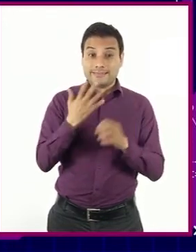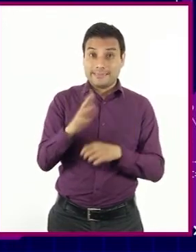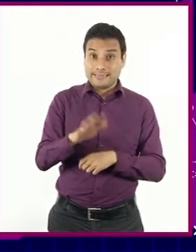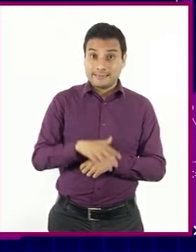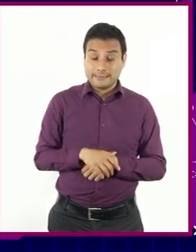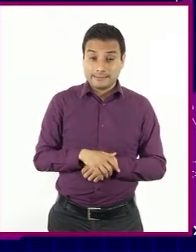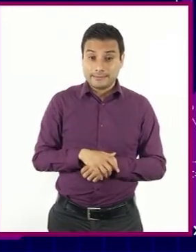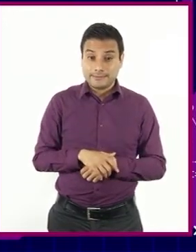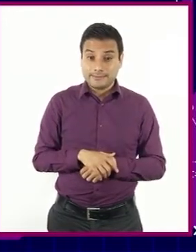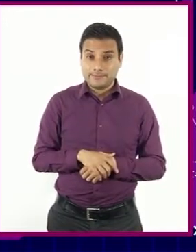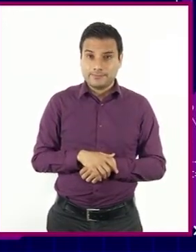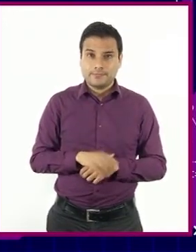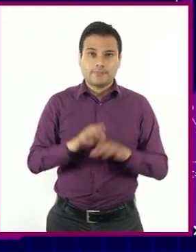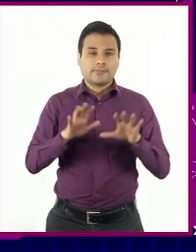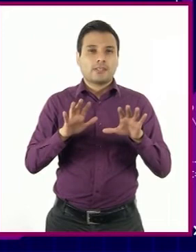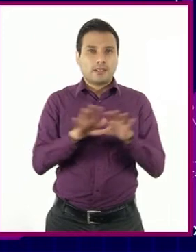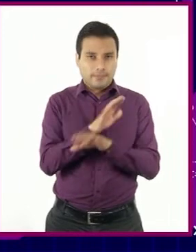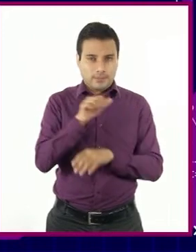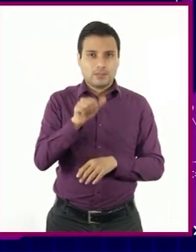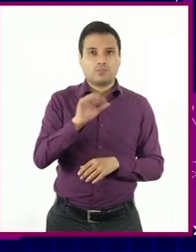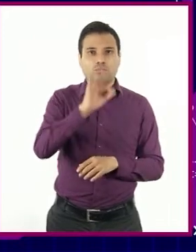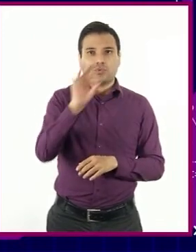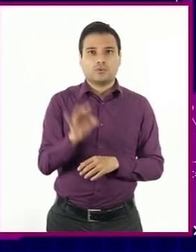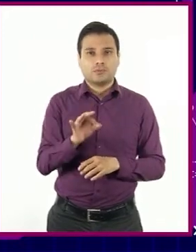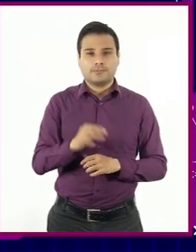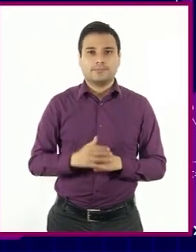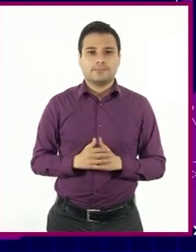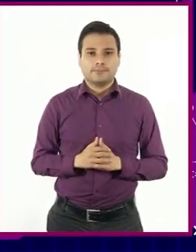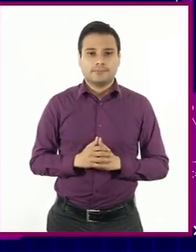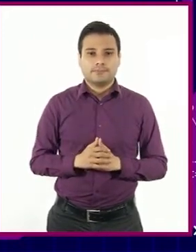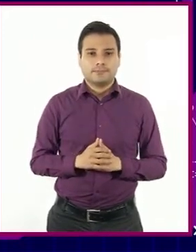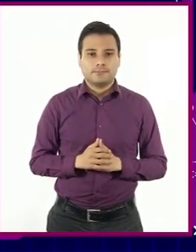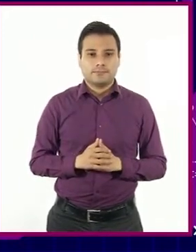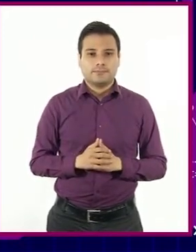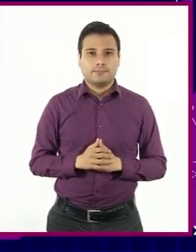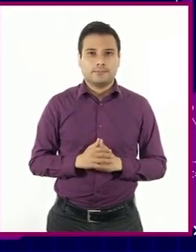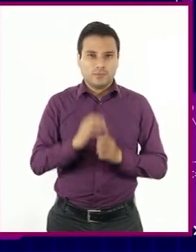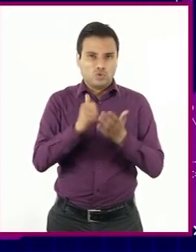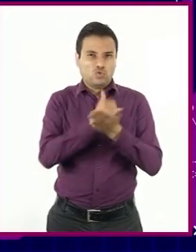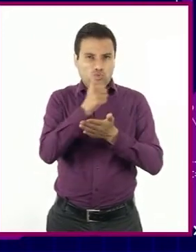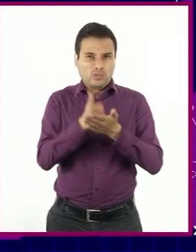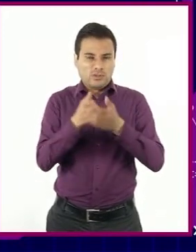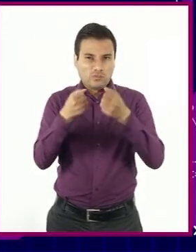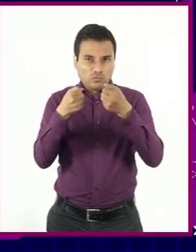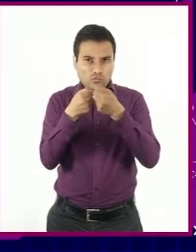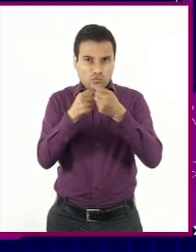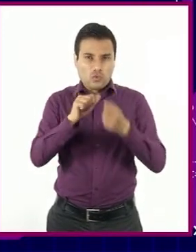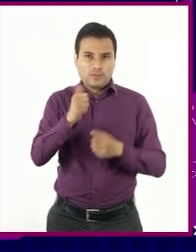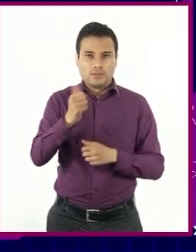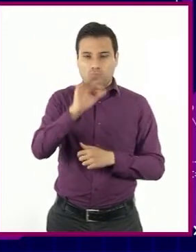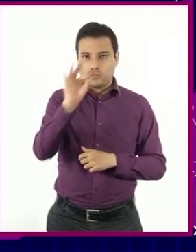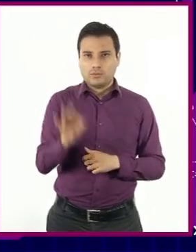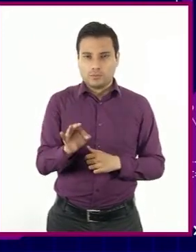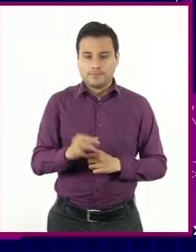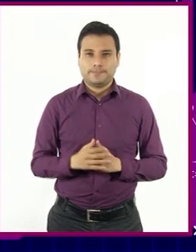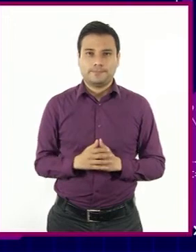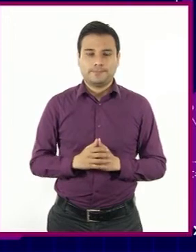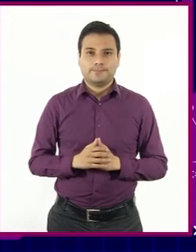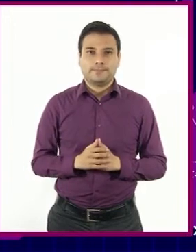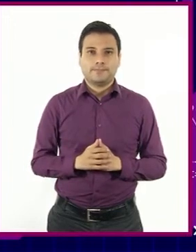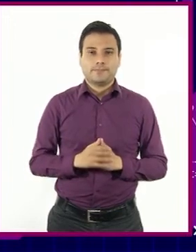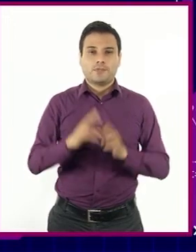tasa general del IVA subió a 16% y la tasa en ciudades fronterizas a 11%.